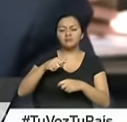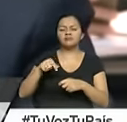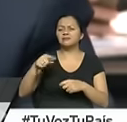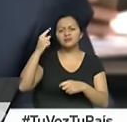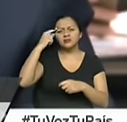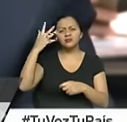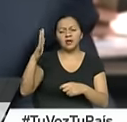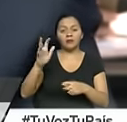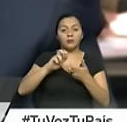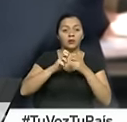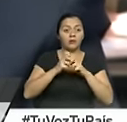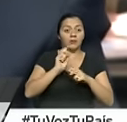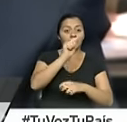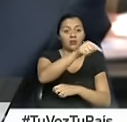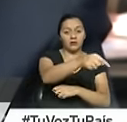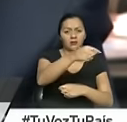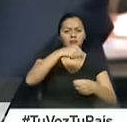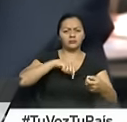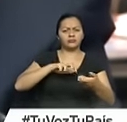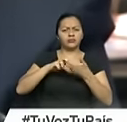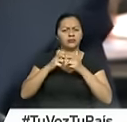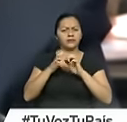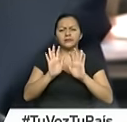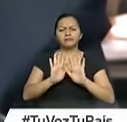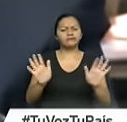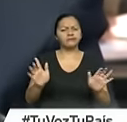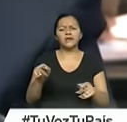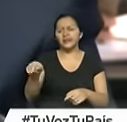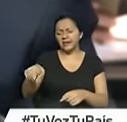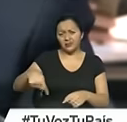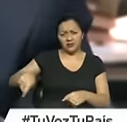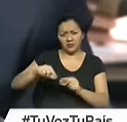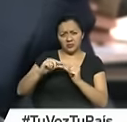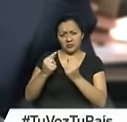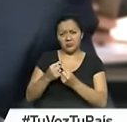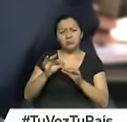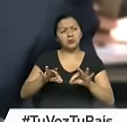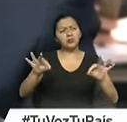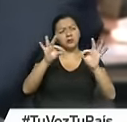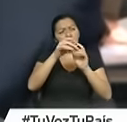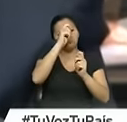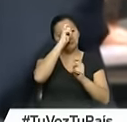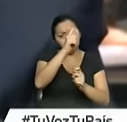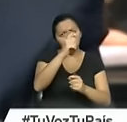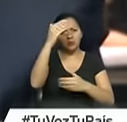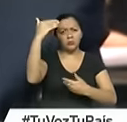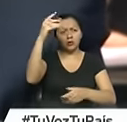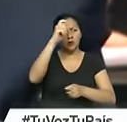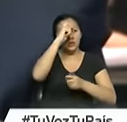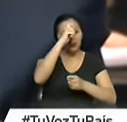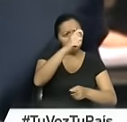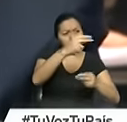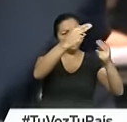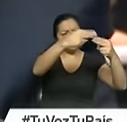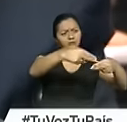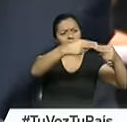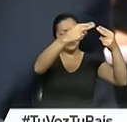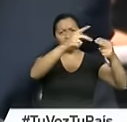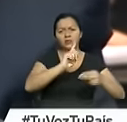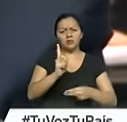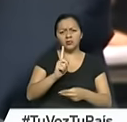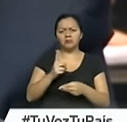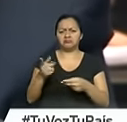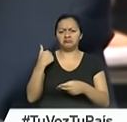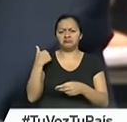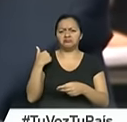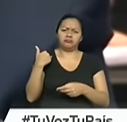fronteras, significa que hay delitos que no conocen límites políticos entre nuestros estados. Y se podría judicializar